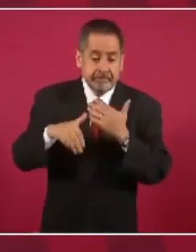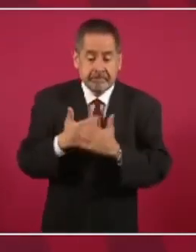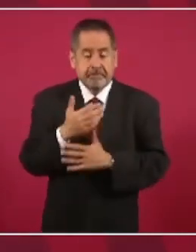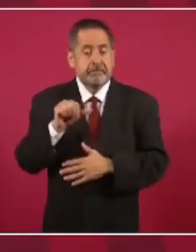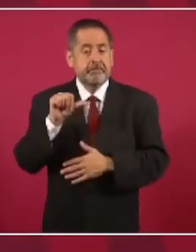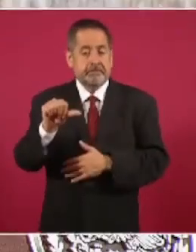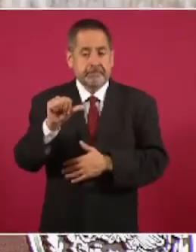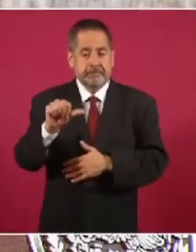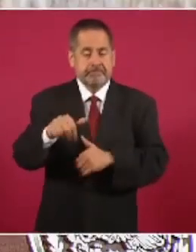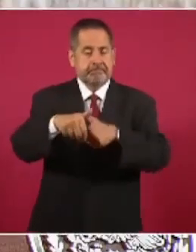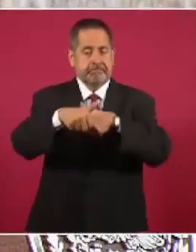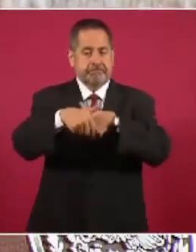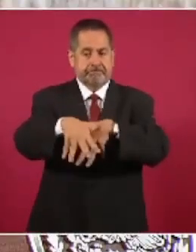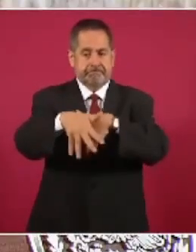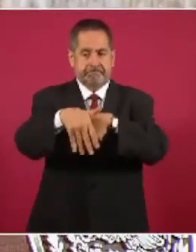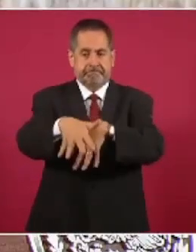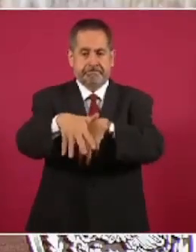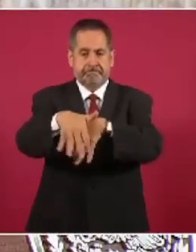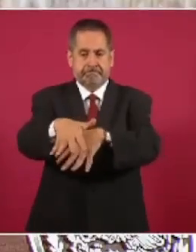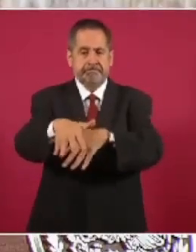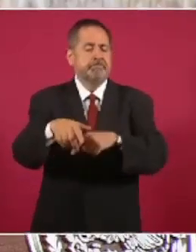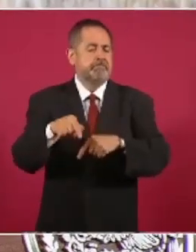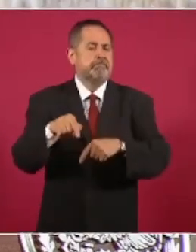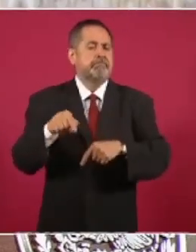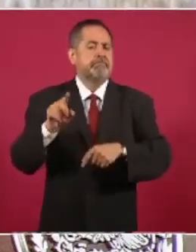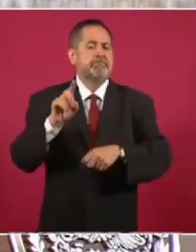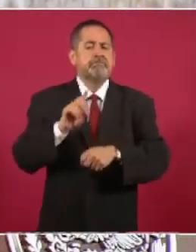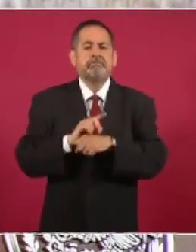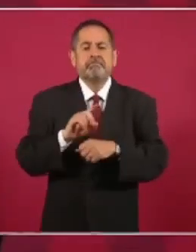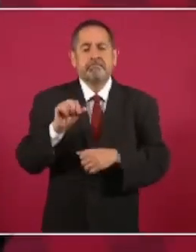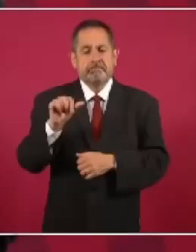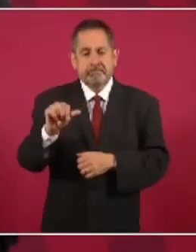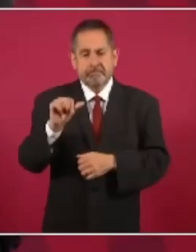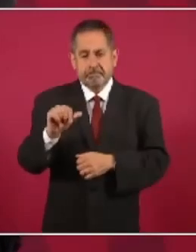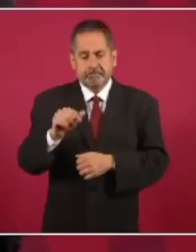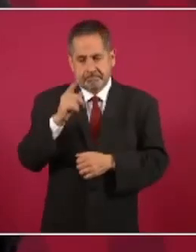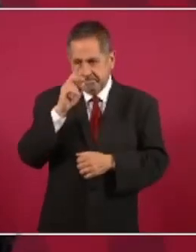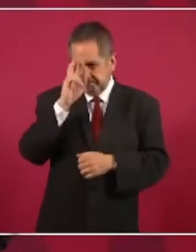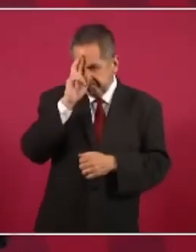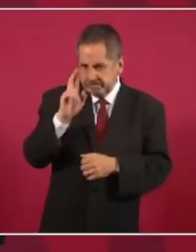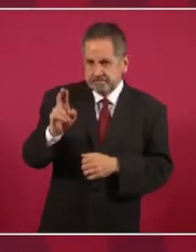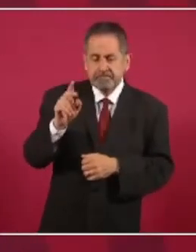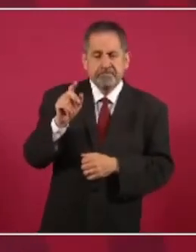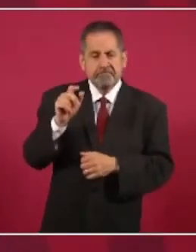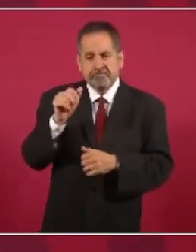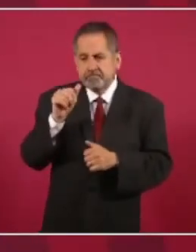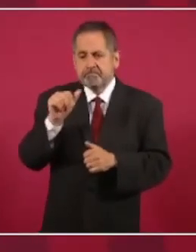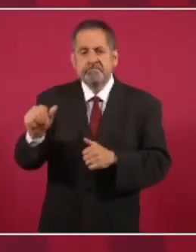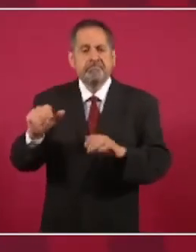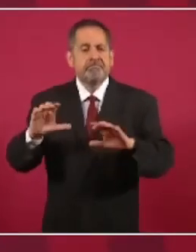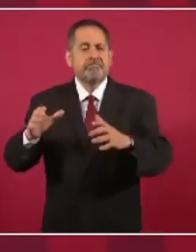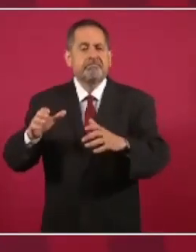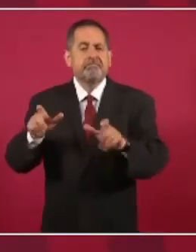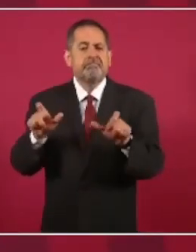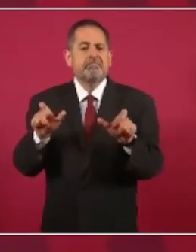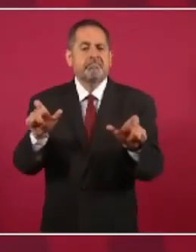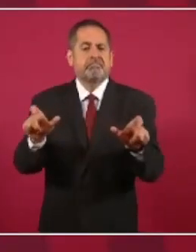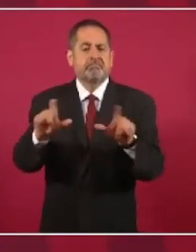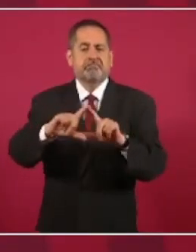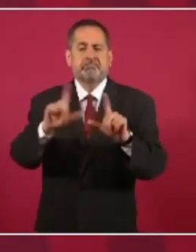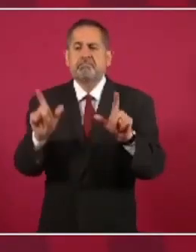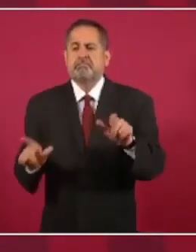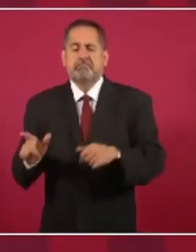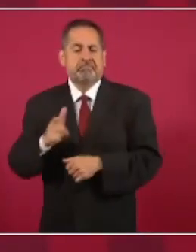desfile, va a estar dedicado a la Guardia Nacional